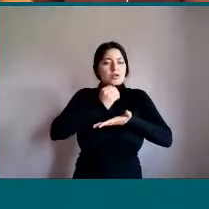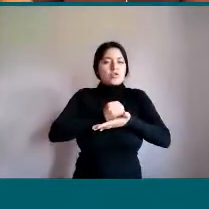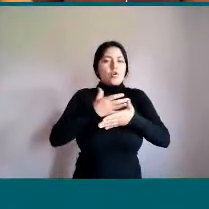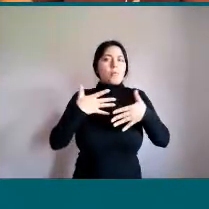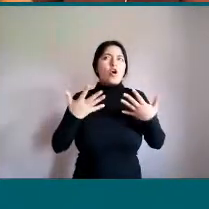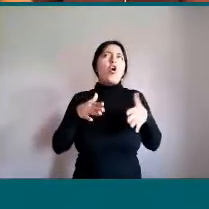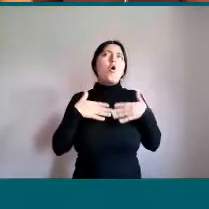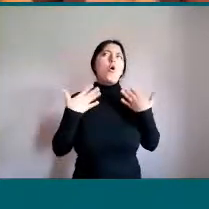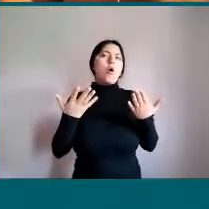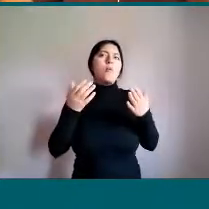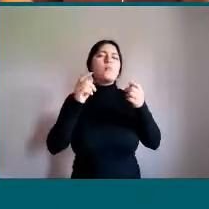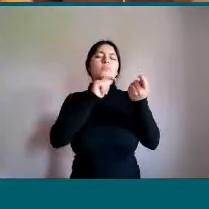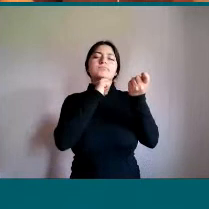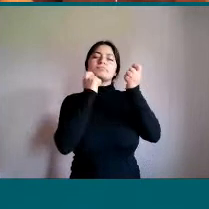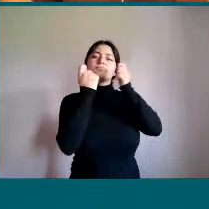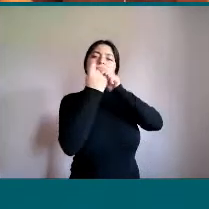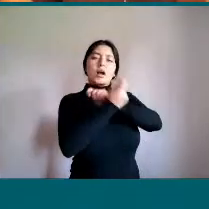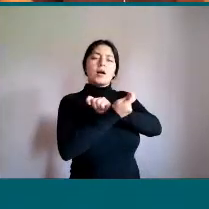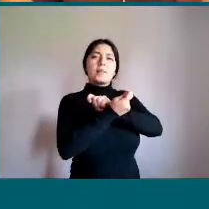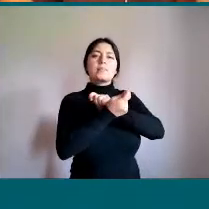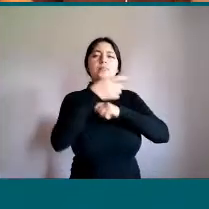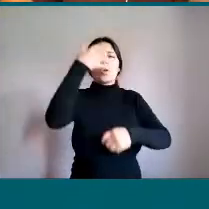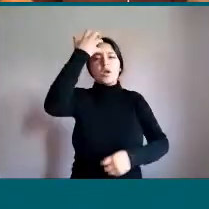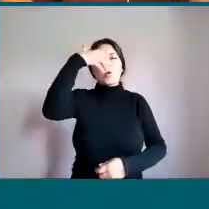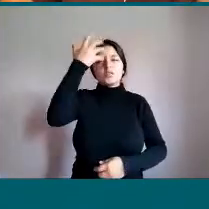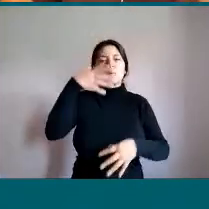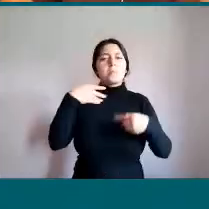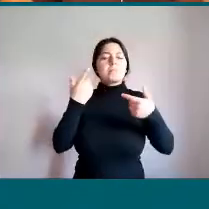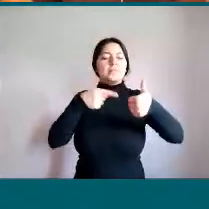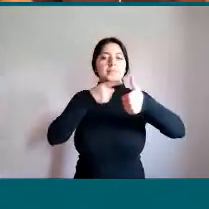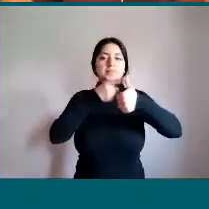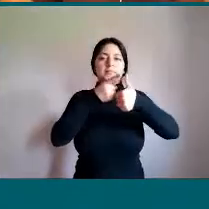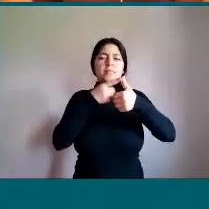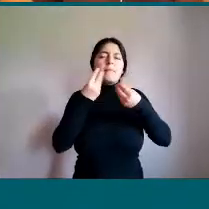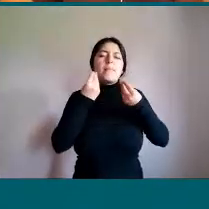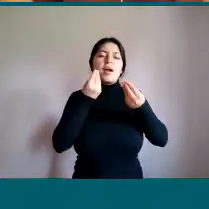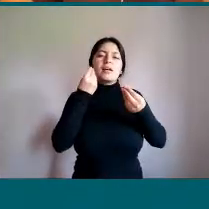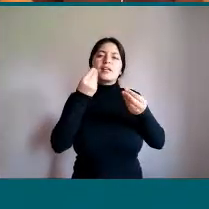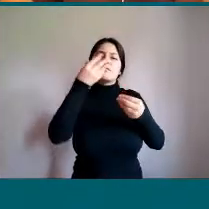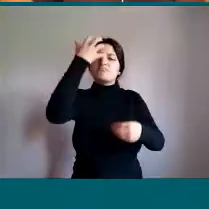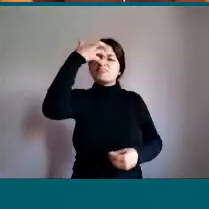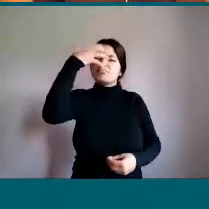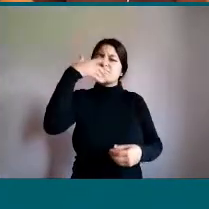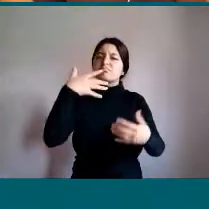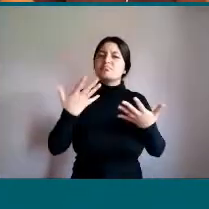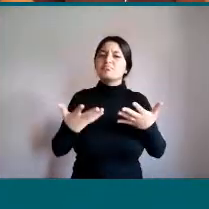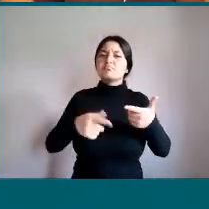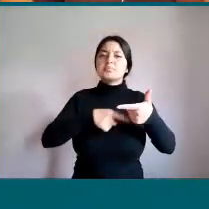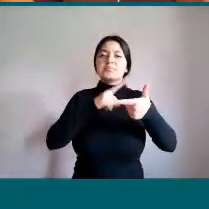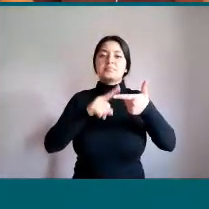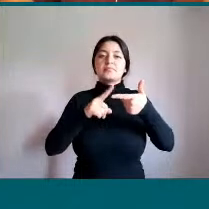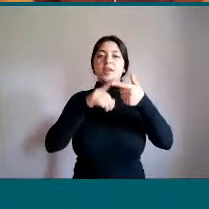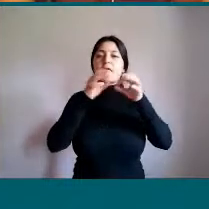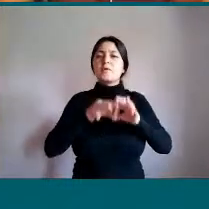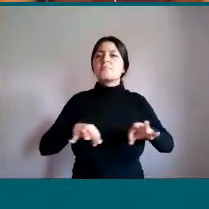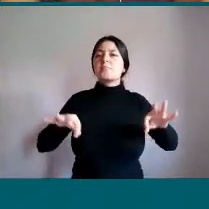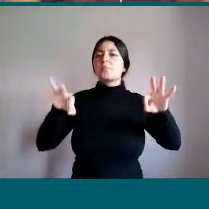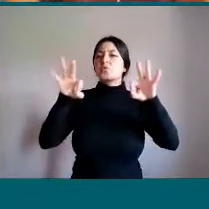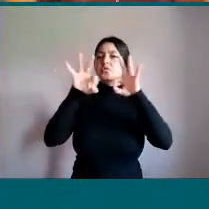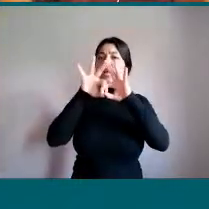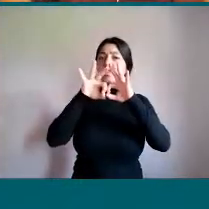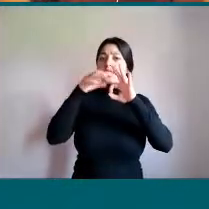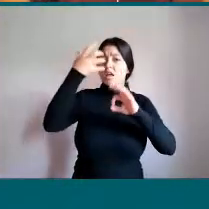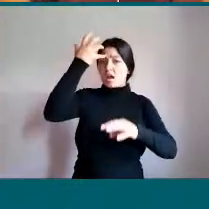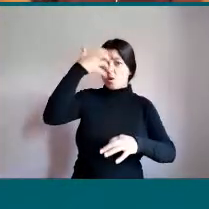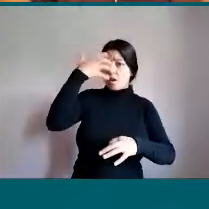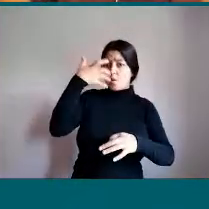de paradigma en la evaluación. Hablaremos de para qué evaluar. Me gustaría también abordar la importancia de si tiene o no tiene